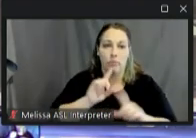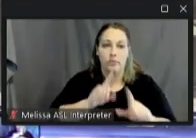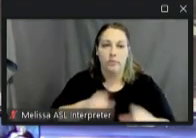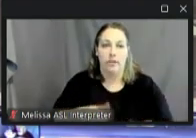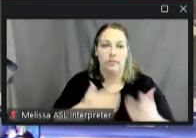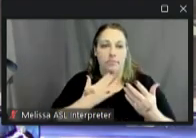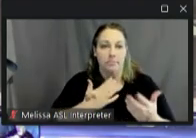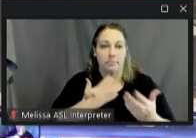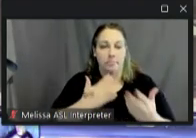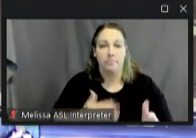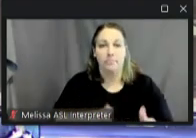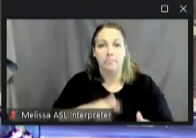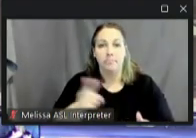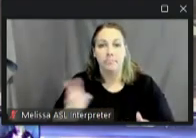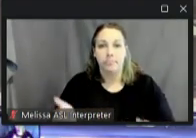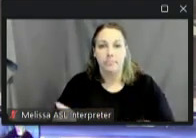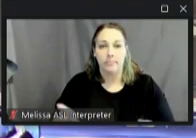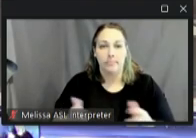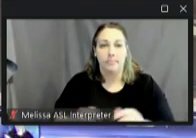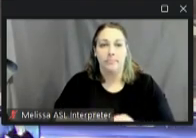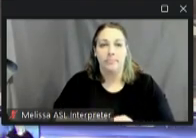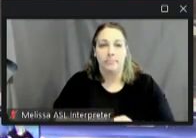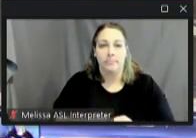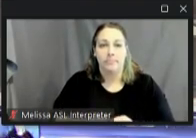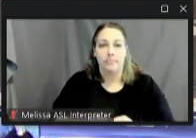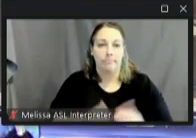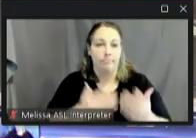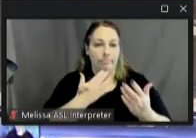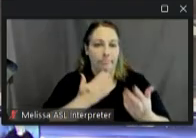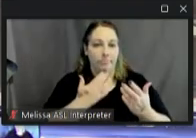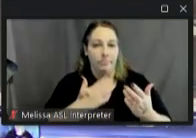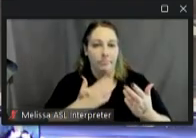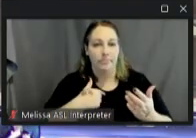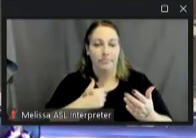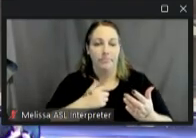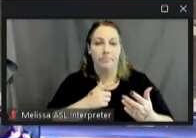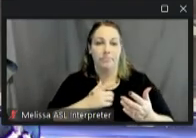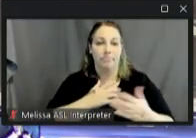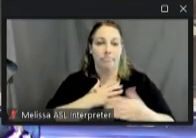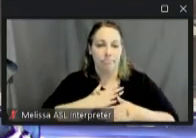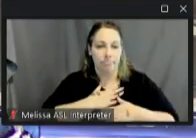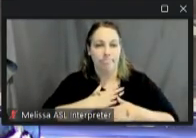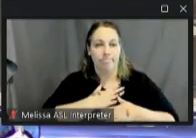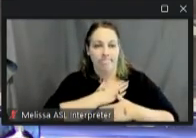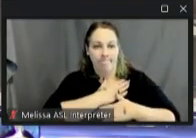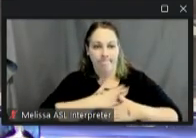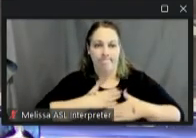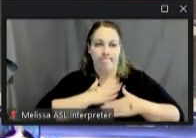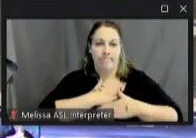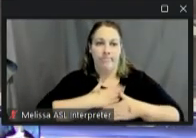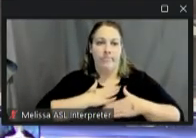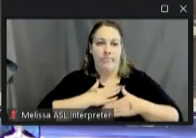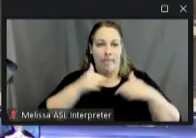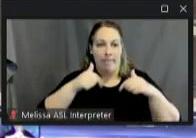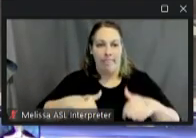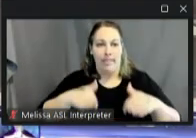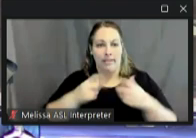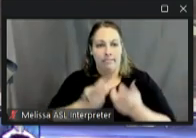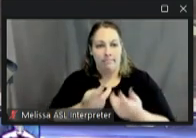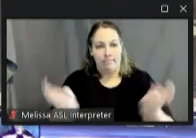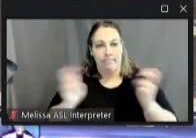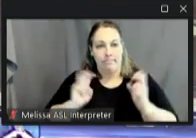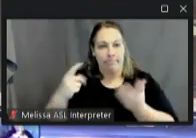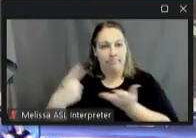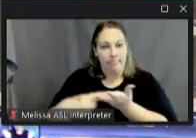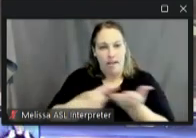muy satisfecha por el desarrollo de esta audiencia. Le expreso a la